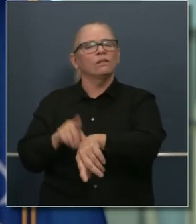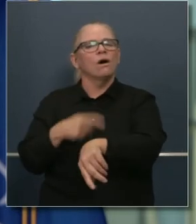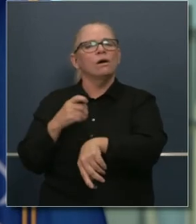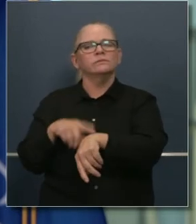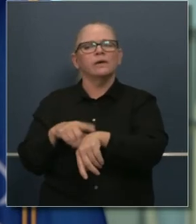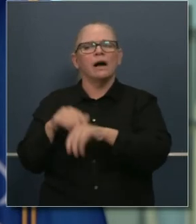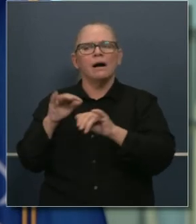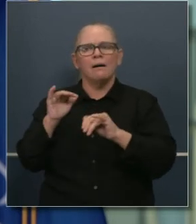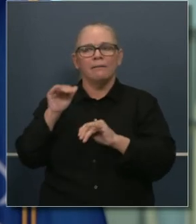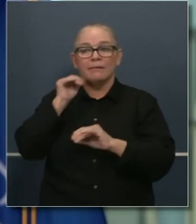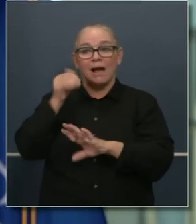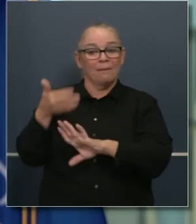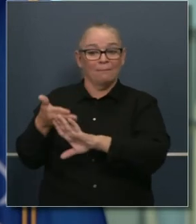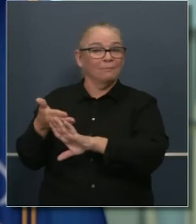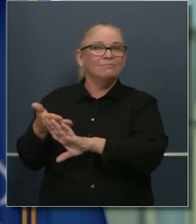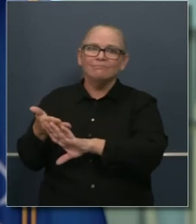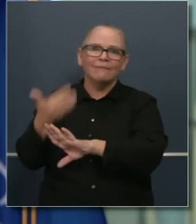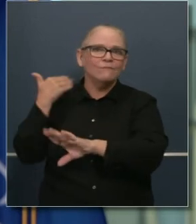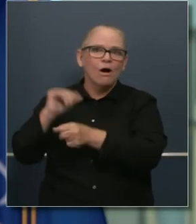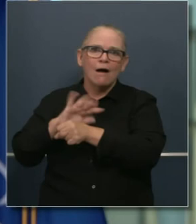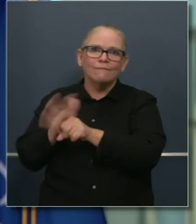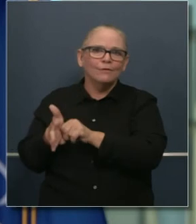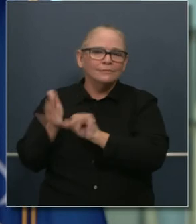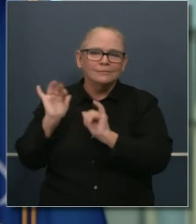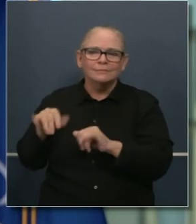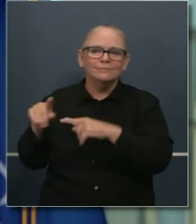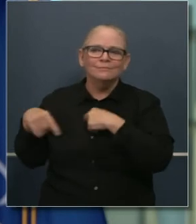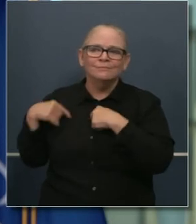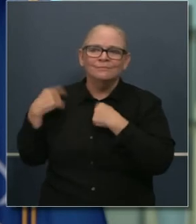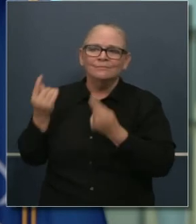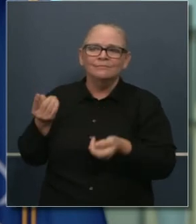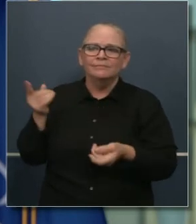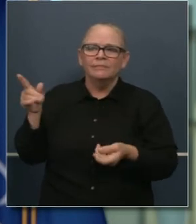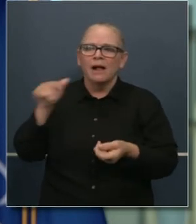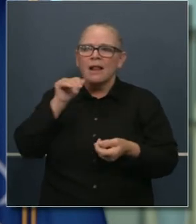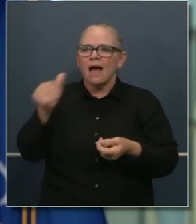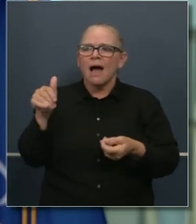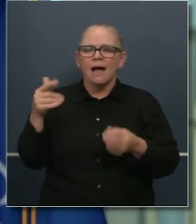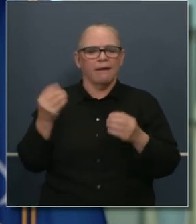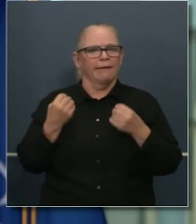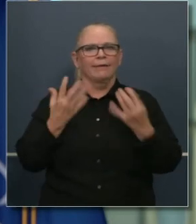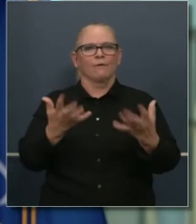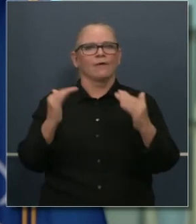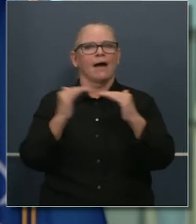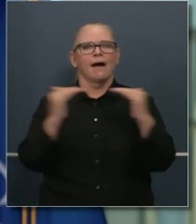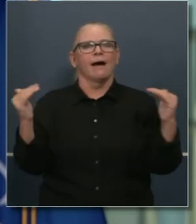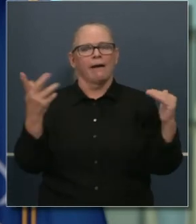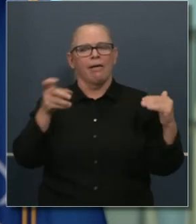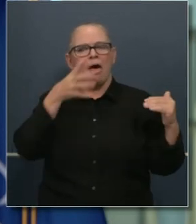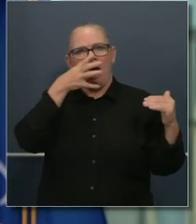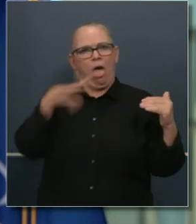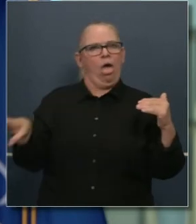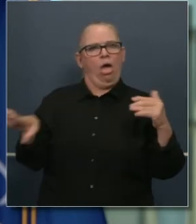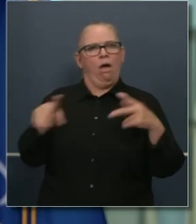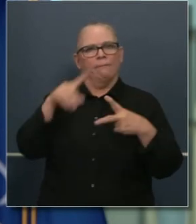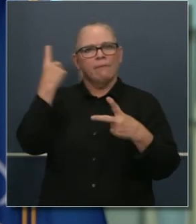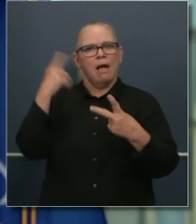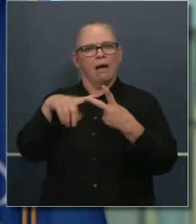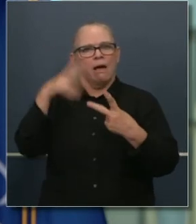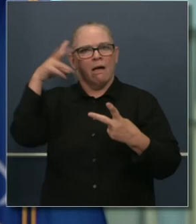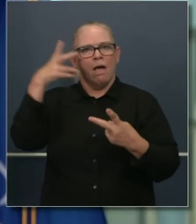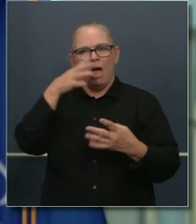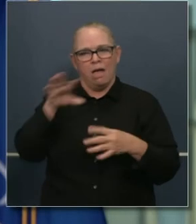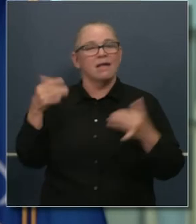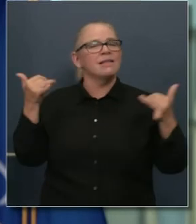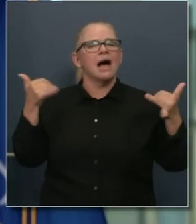mucho tiempo no solamente en kobe pero en cuanto a otros casos también reconociendo que tenemos que juntarnos y levantar a todas las comunidades al mismo